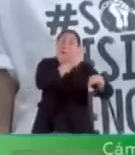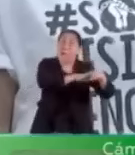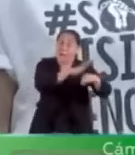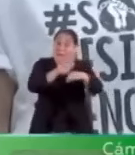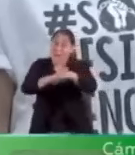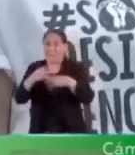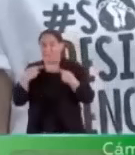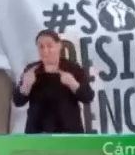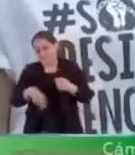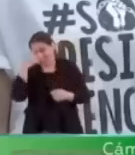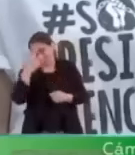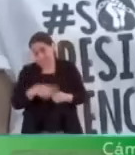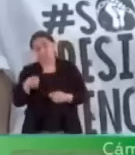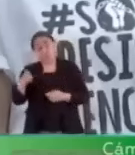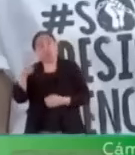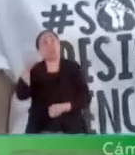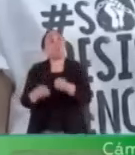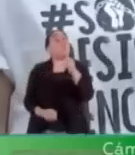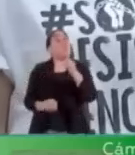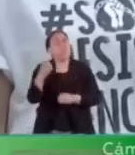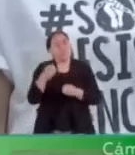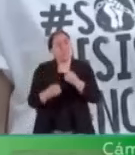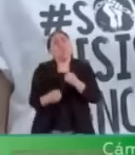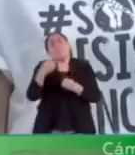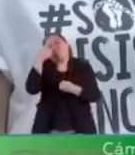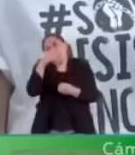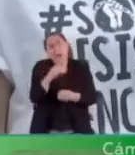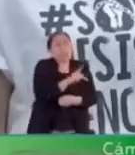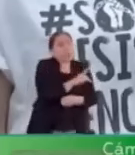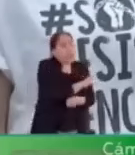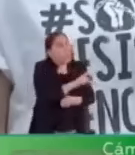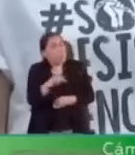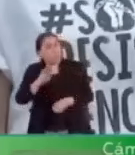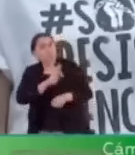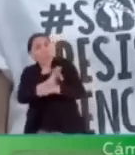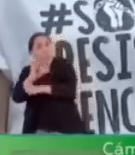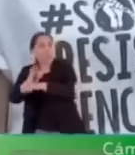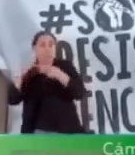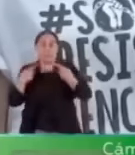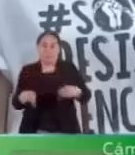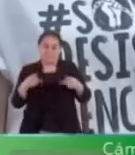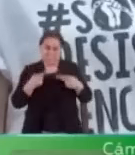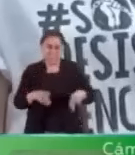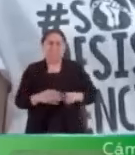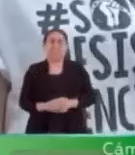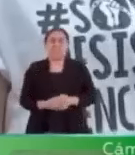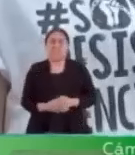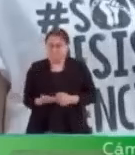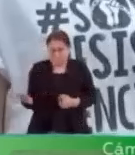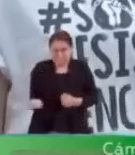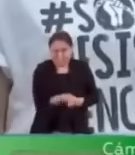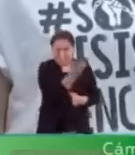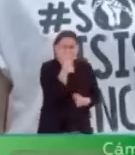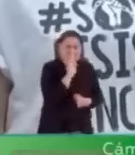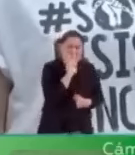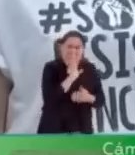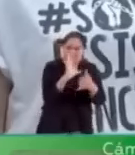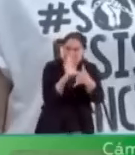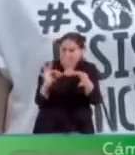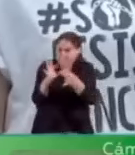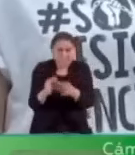Entonces, no me vengan a querer defender al Poder Judicial cuando ni siquiera conocen la Constitución o no les interesa siquiera